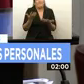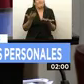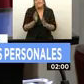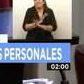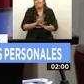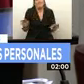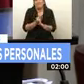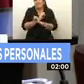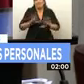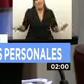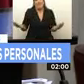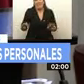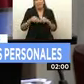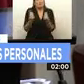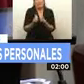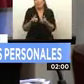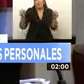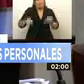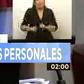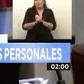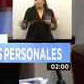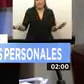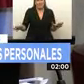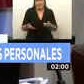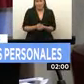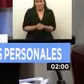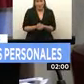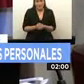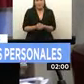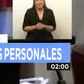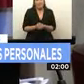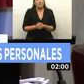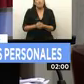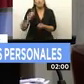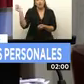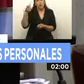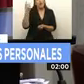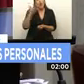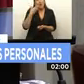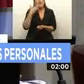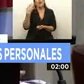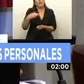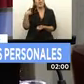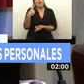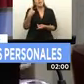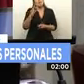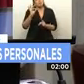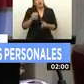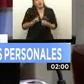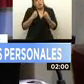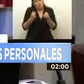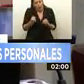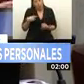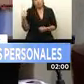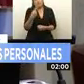inútil yo he visto que y he escuchado además que todos hablan de la necesidad de sacrificarnos El